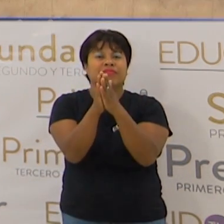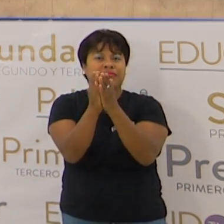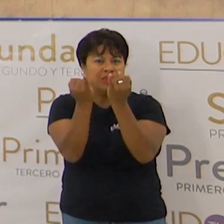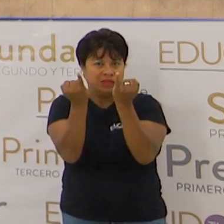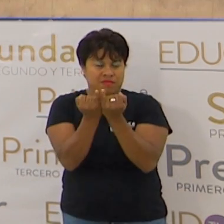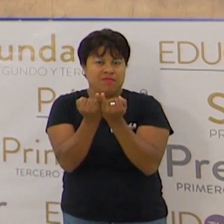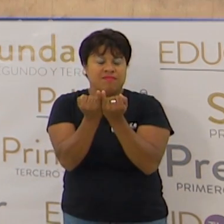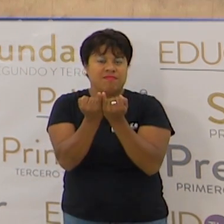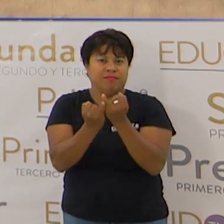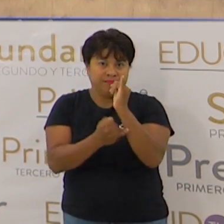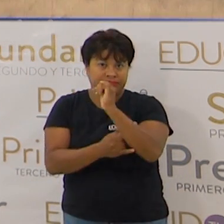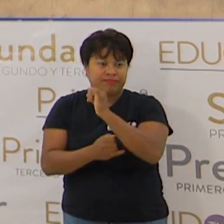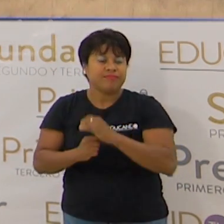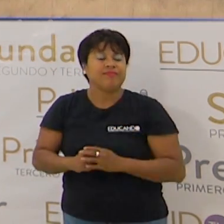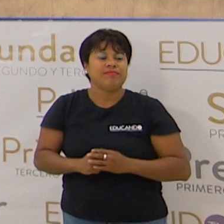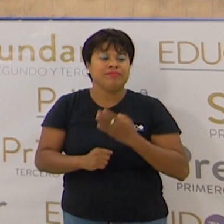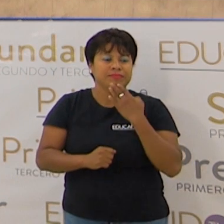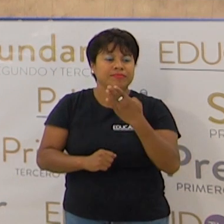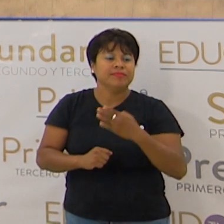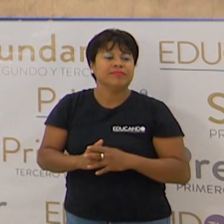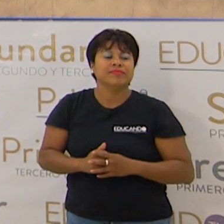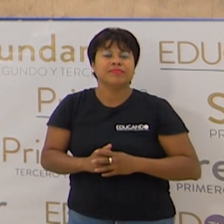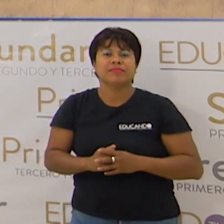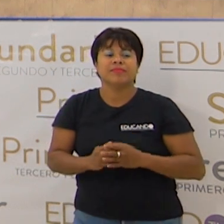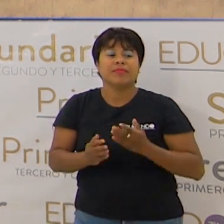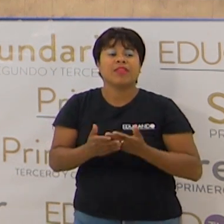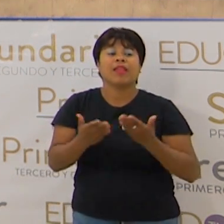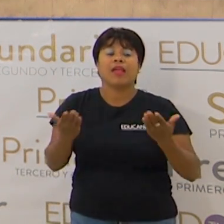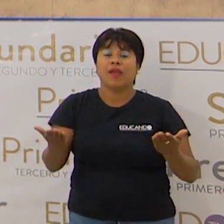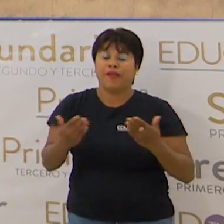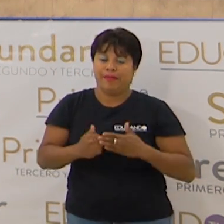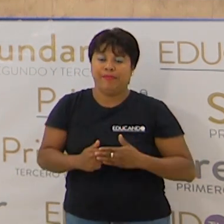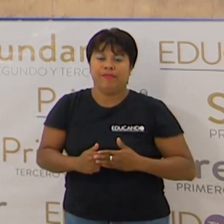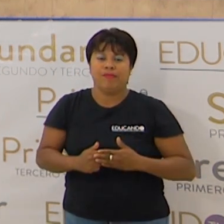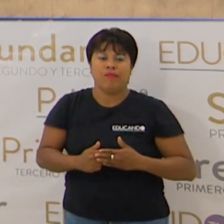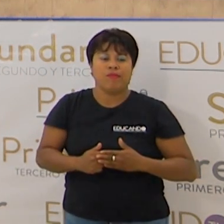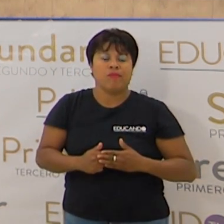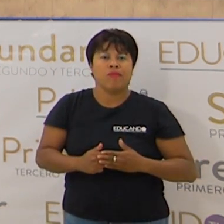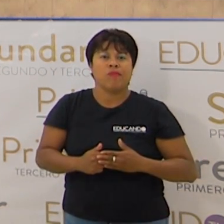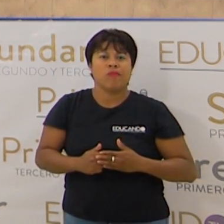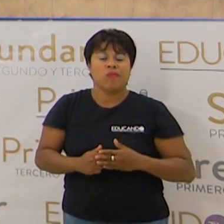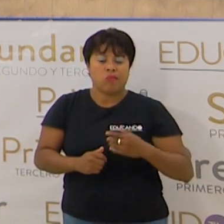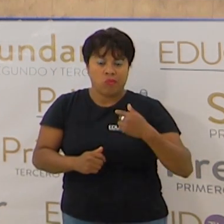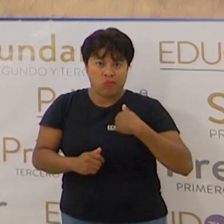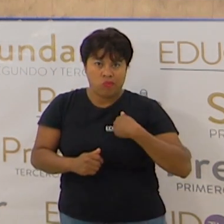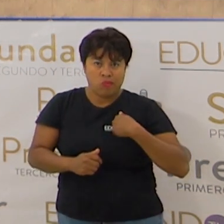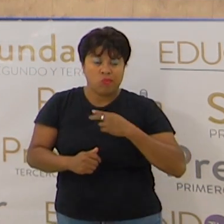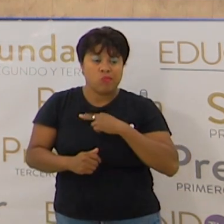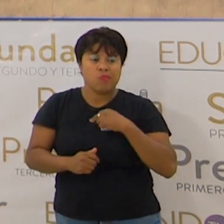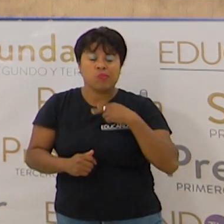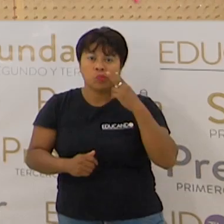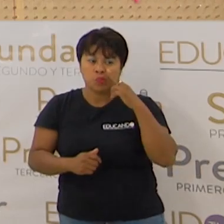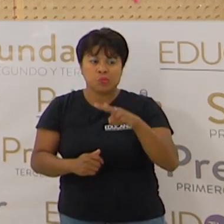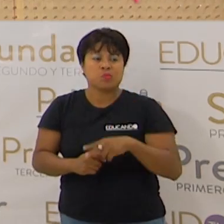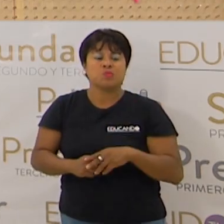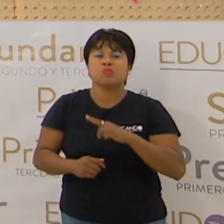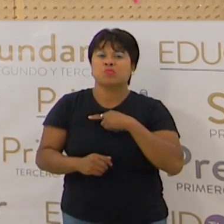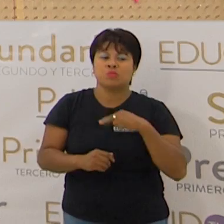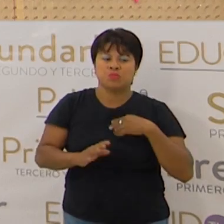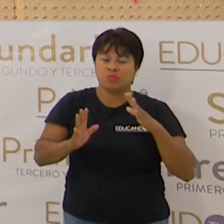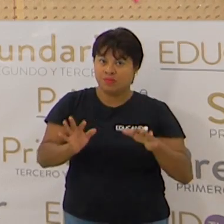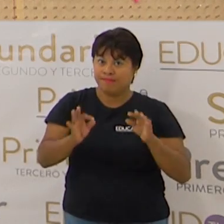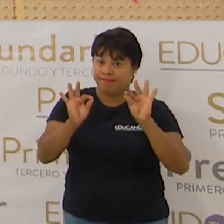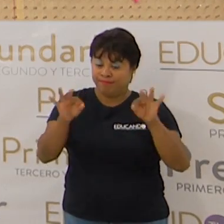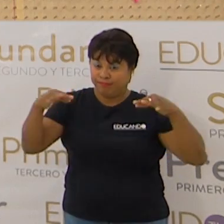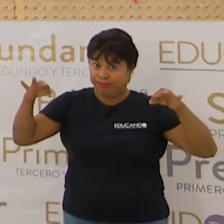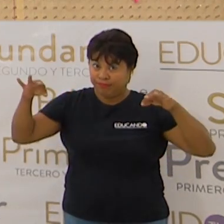lado, ¿sí? Muy bien. Ahora, con lo que ya aprendimos, vamos a llenar